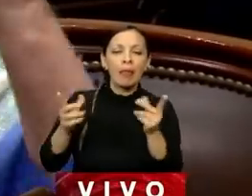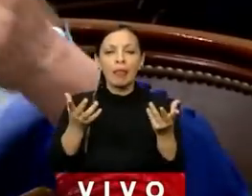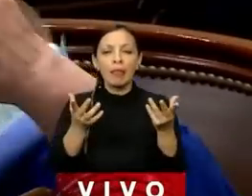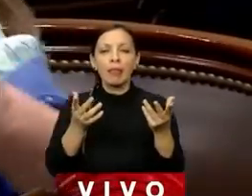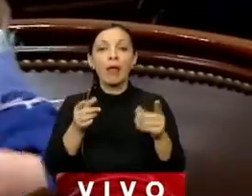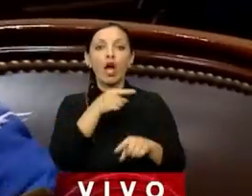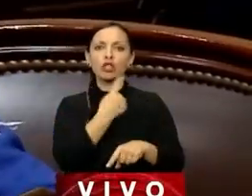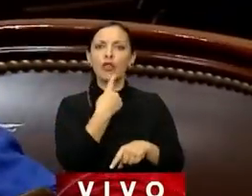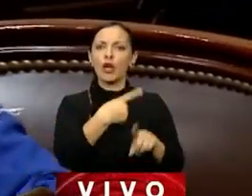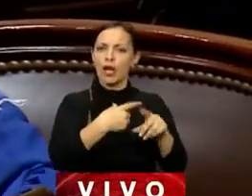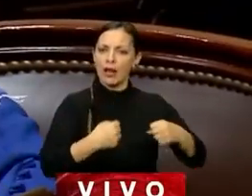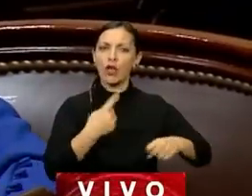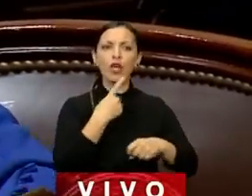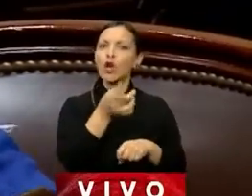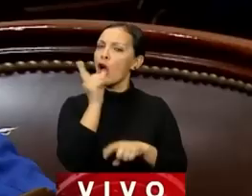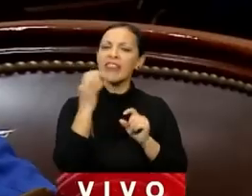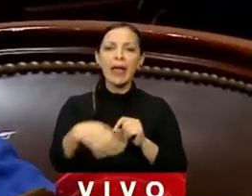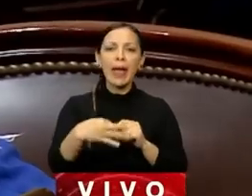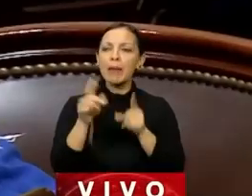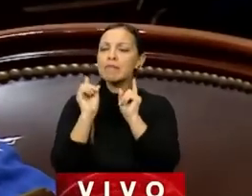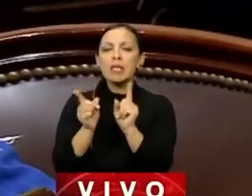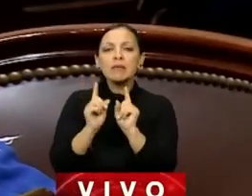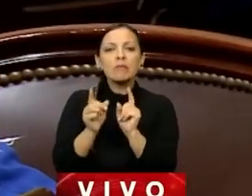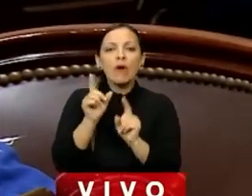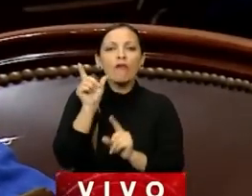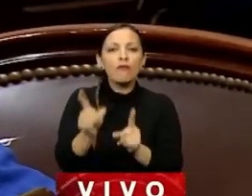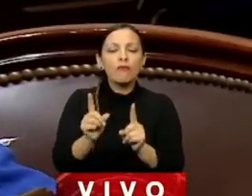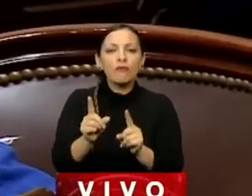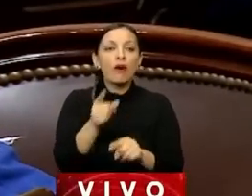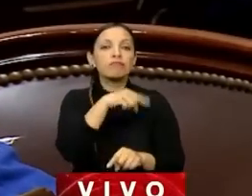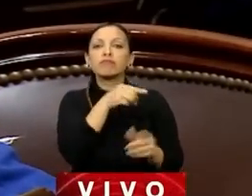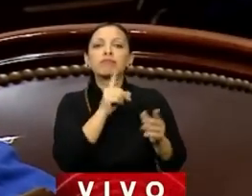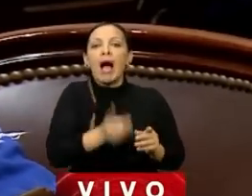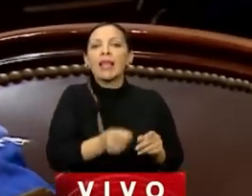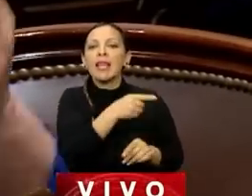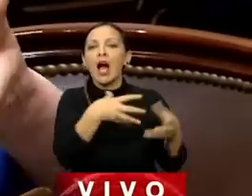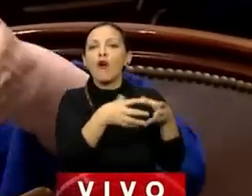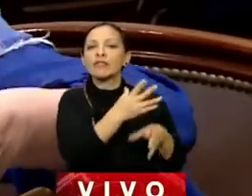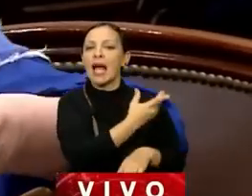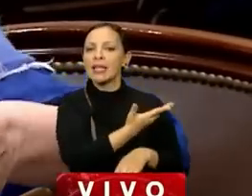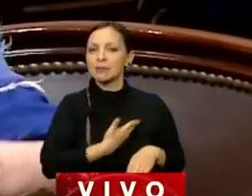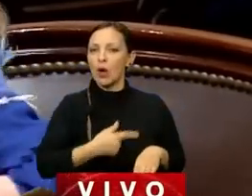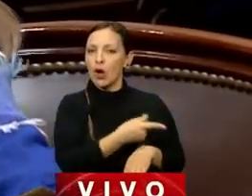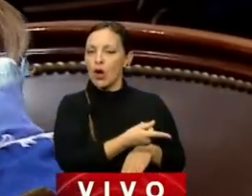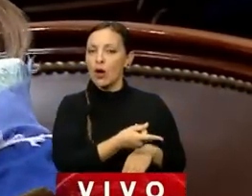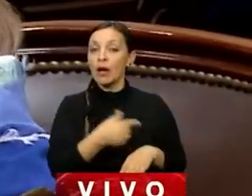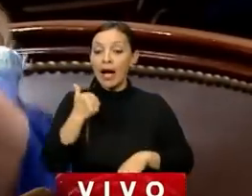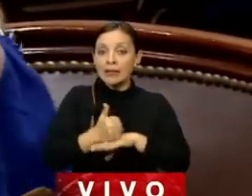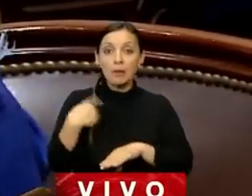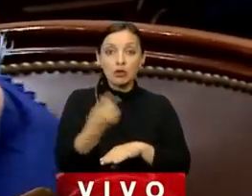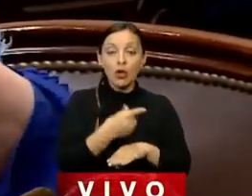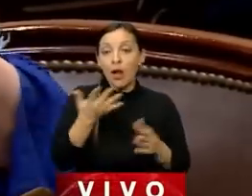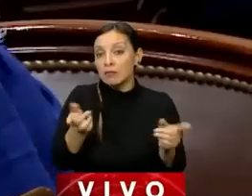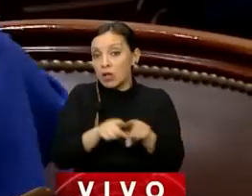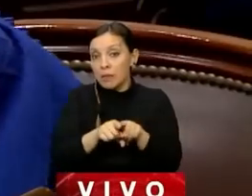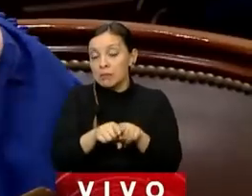y ella sostuvo que había que sostener al presidente que el oficialismo quisiera. Acá estamos por eso,